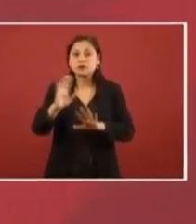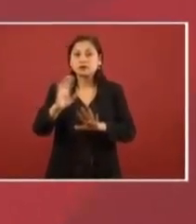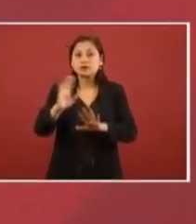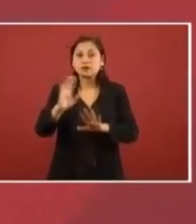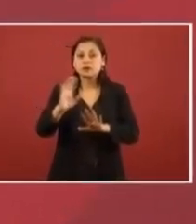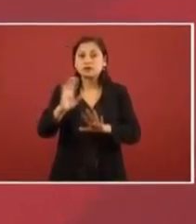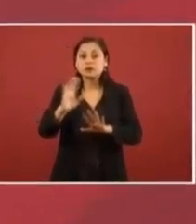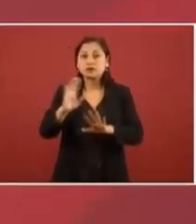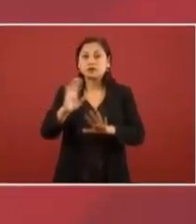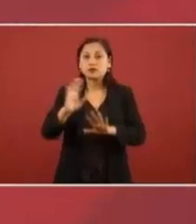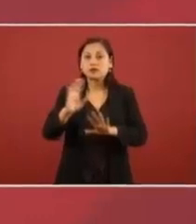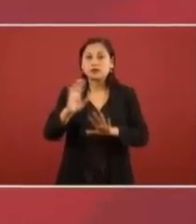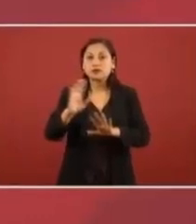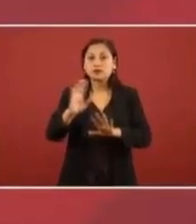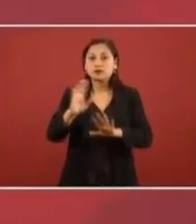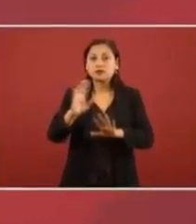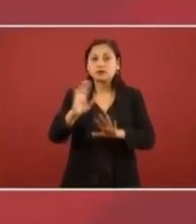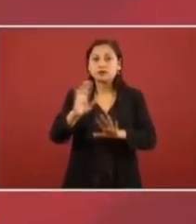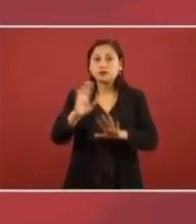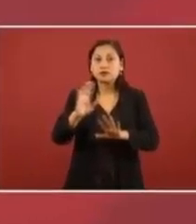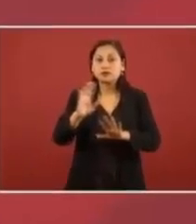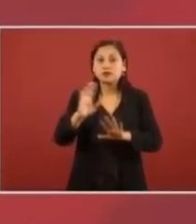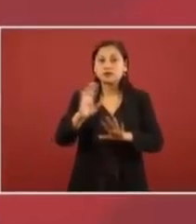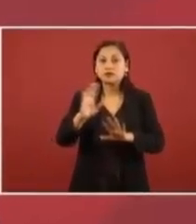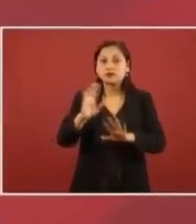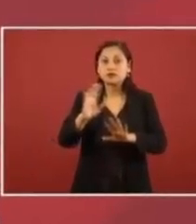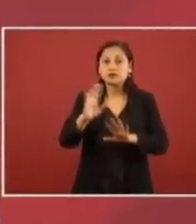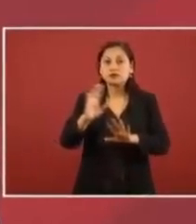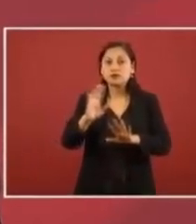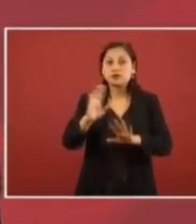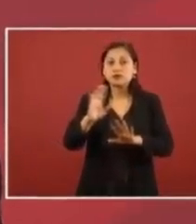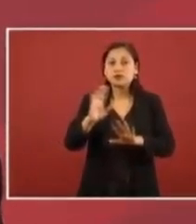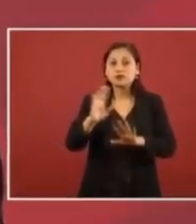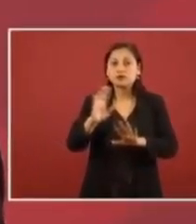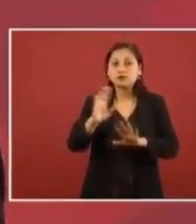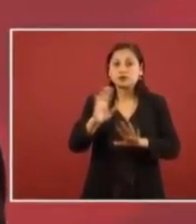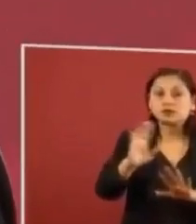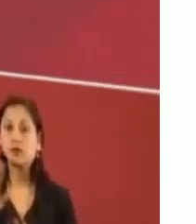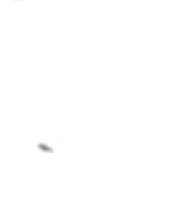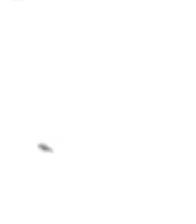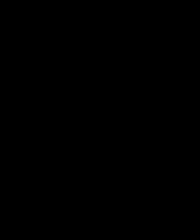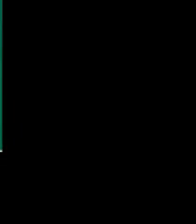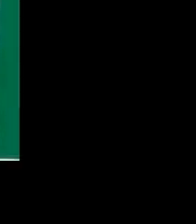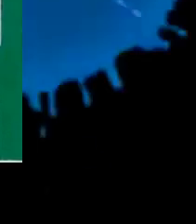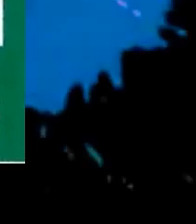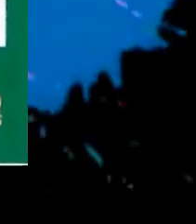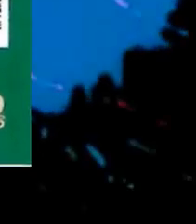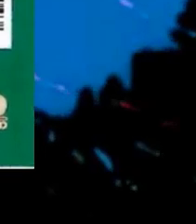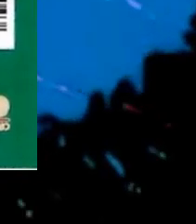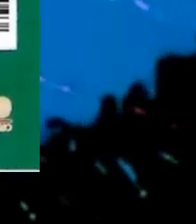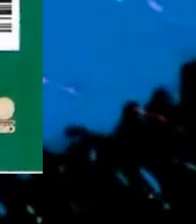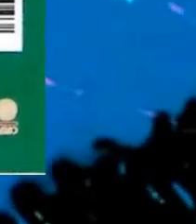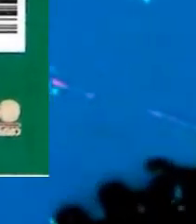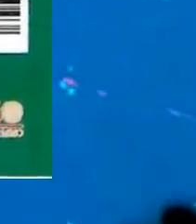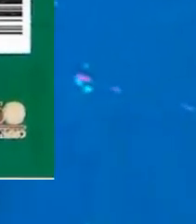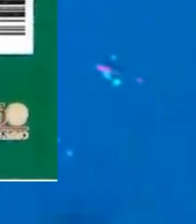se imprimiría en caso de que se realice el sorteo. Durante su conferencia mañanera, Andrés Manuel López Obrador dio a conocer el diseño del